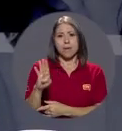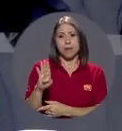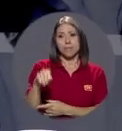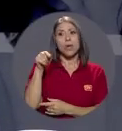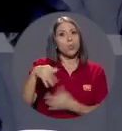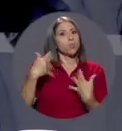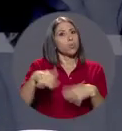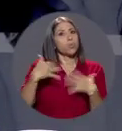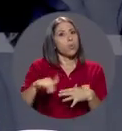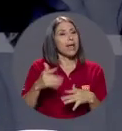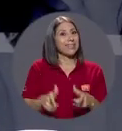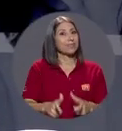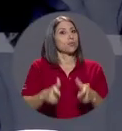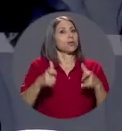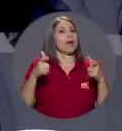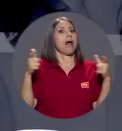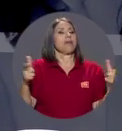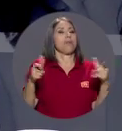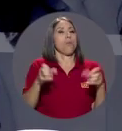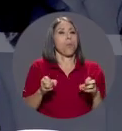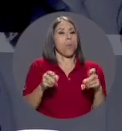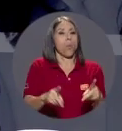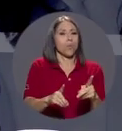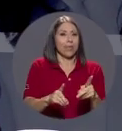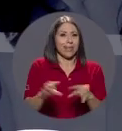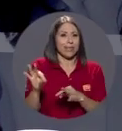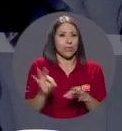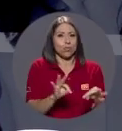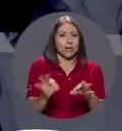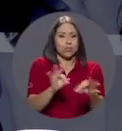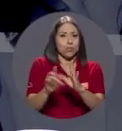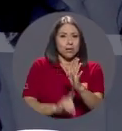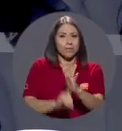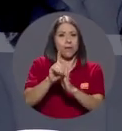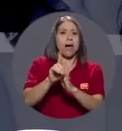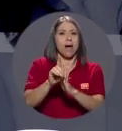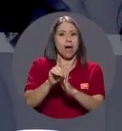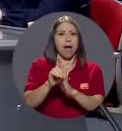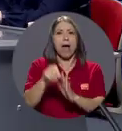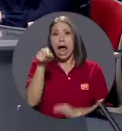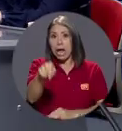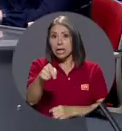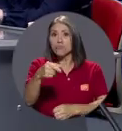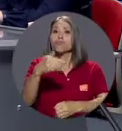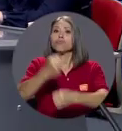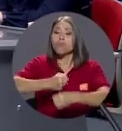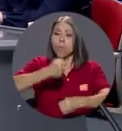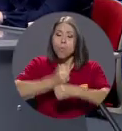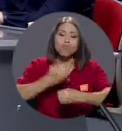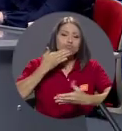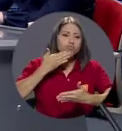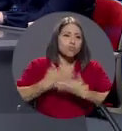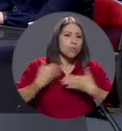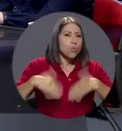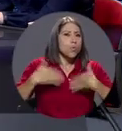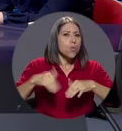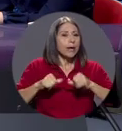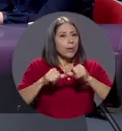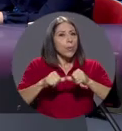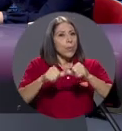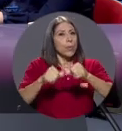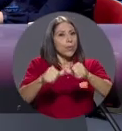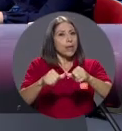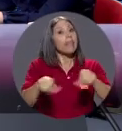una de las grandes fuentes de turismo que tenemos, es una de las grandes fuentes de desarrollo que tenemos. Ahí hemos hecho un buen trabajo y seguimos haciendo un